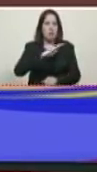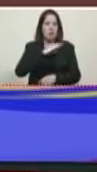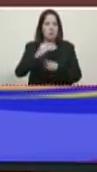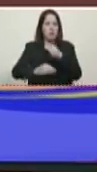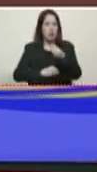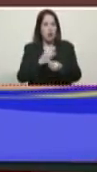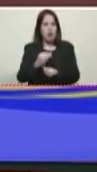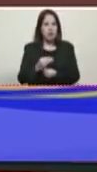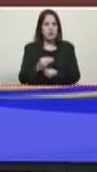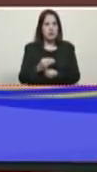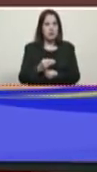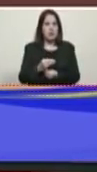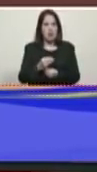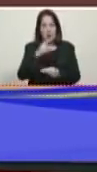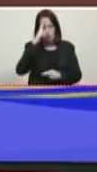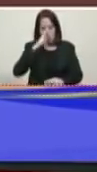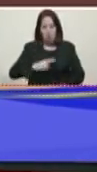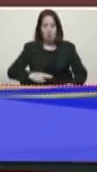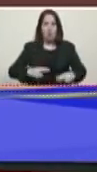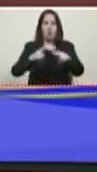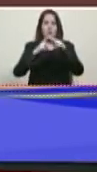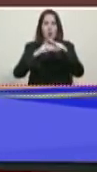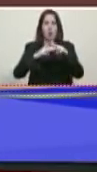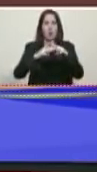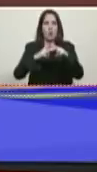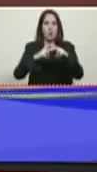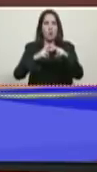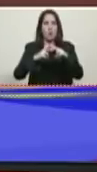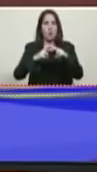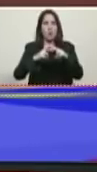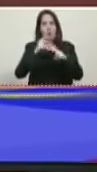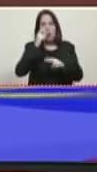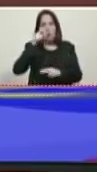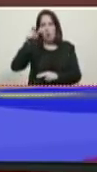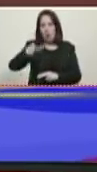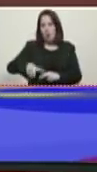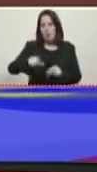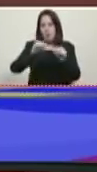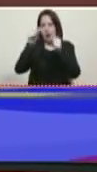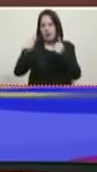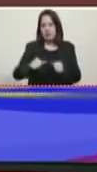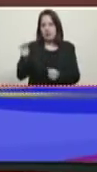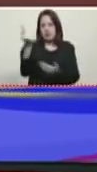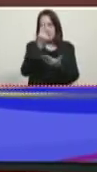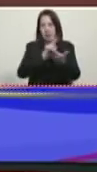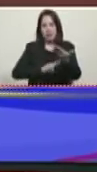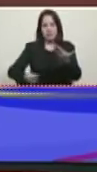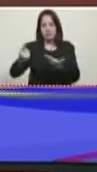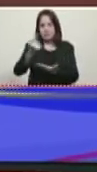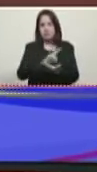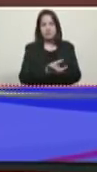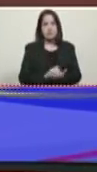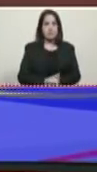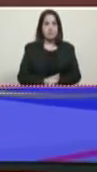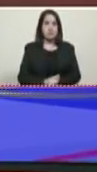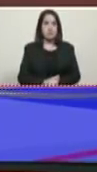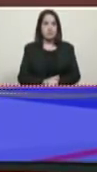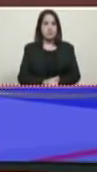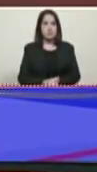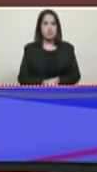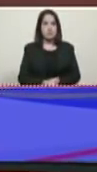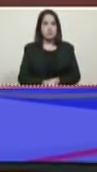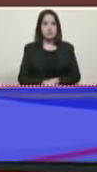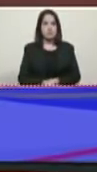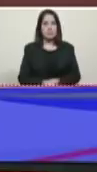con en homenaje a armando reverón verdaderamente es una cosa que